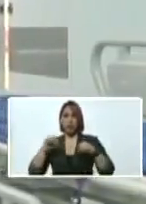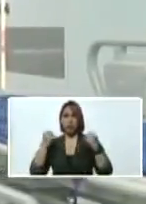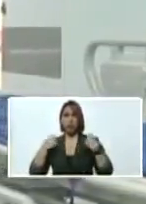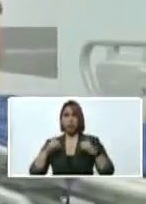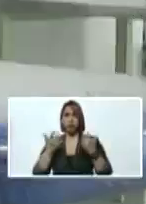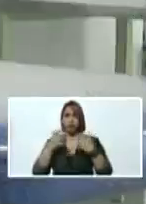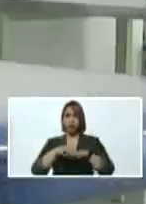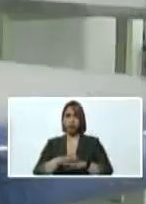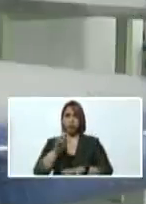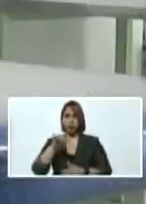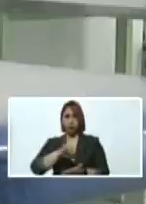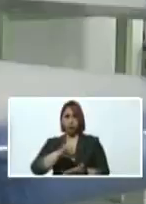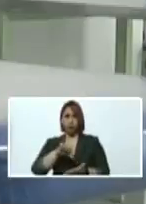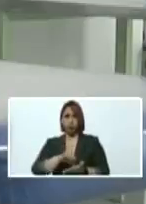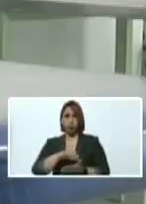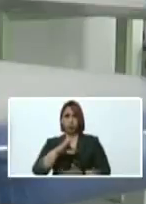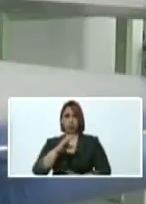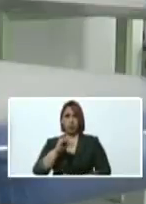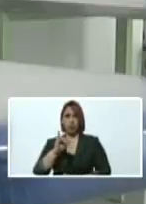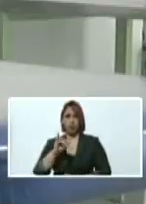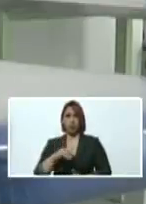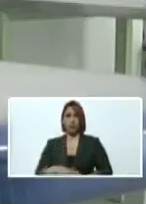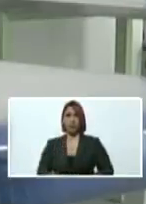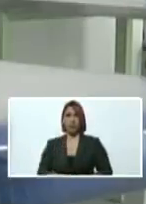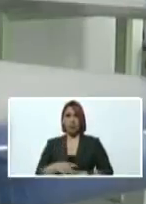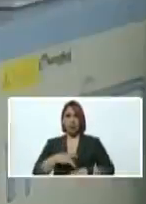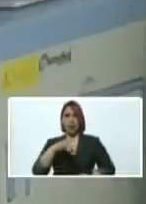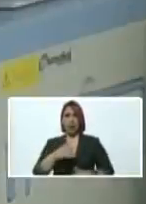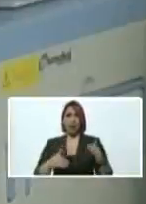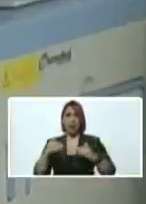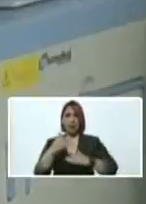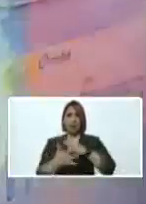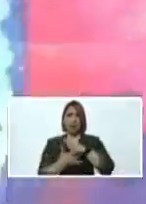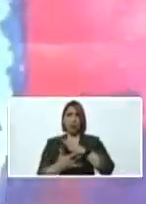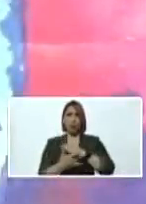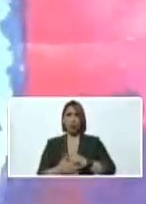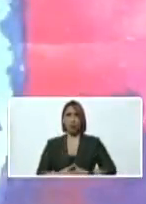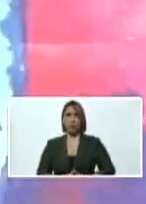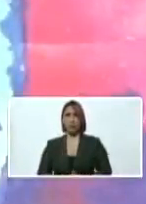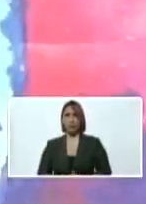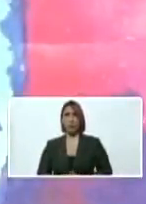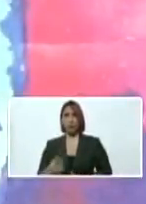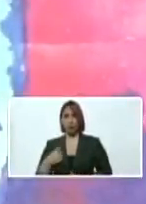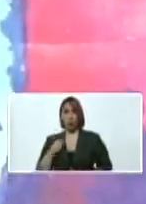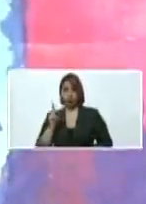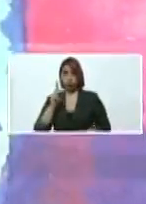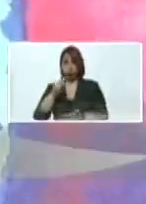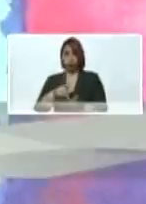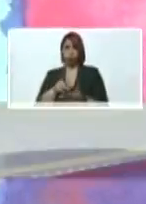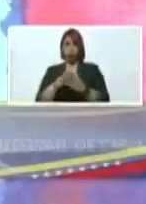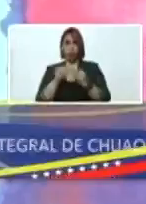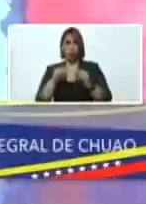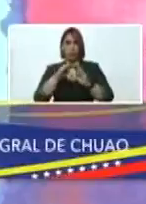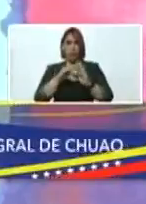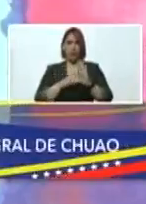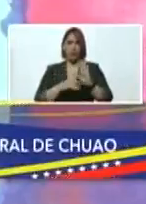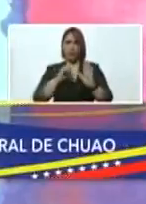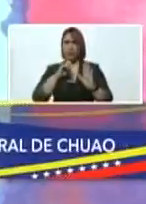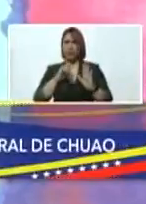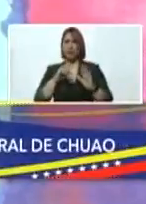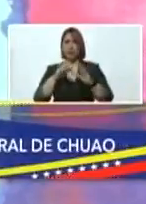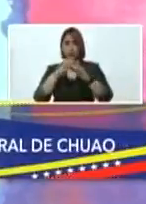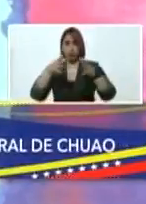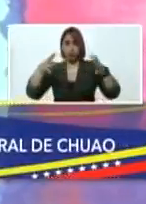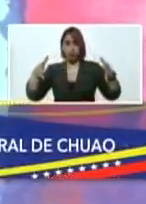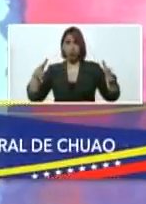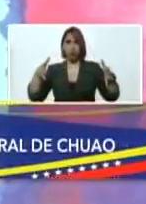el centro del diagnóstico de alta tecnología yo he sido paciente de todo este complejo de salud después